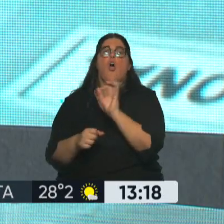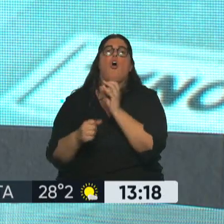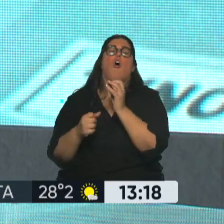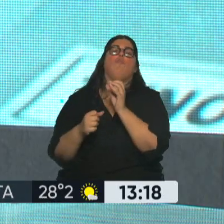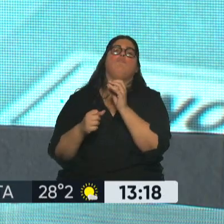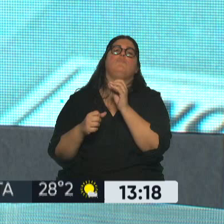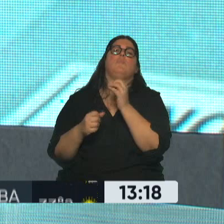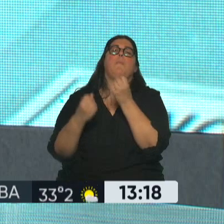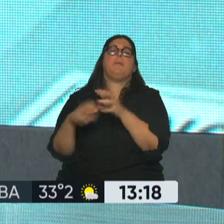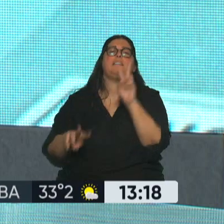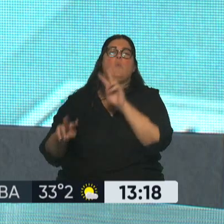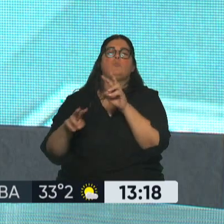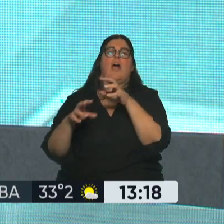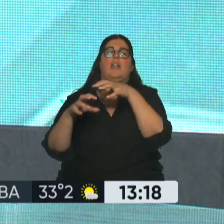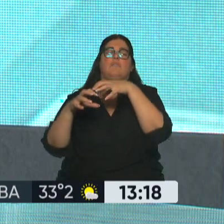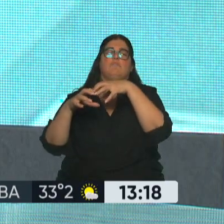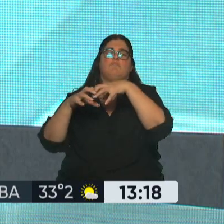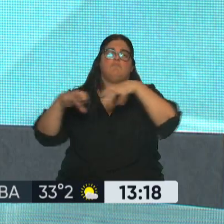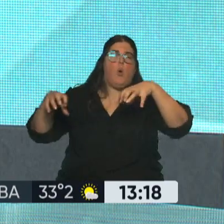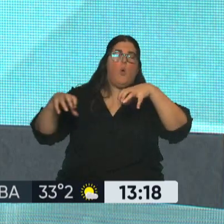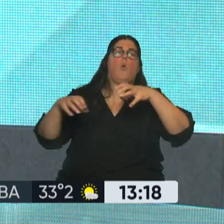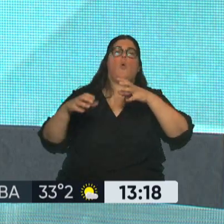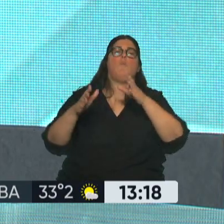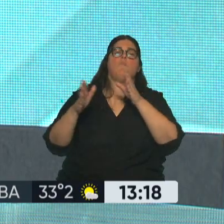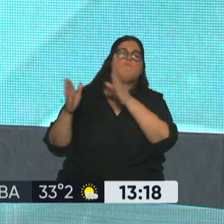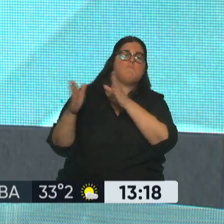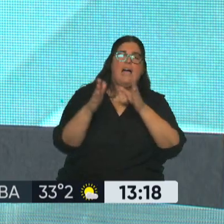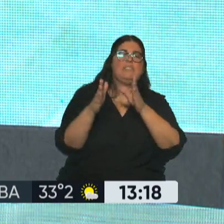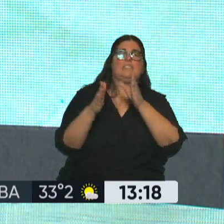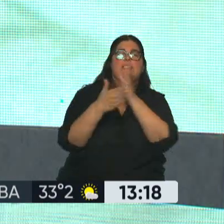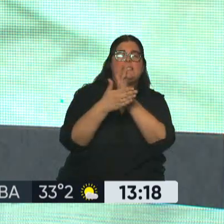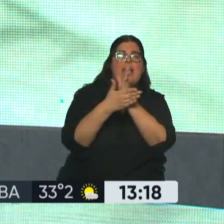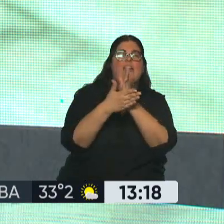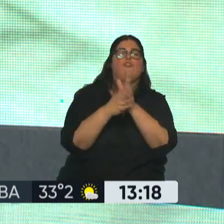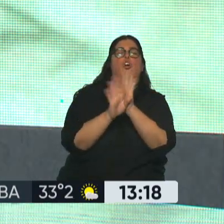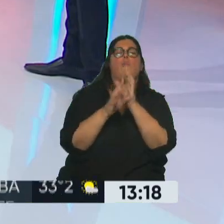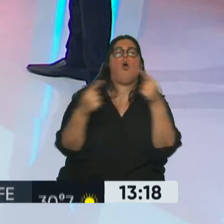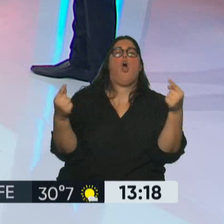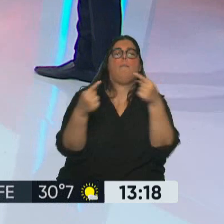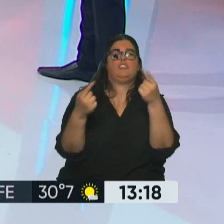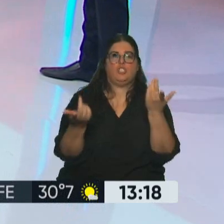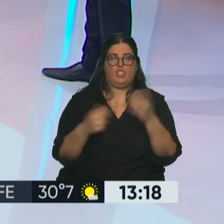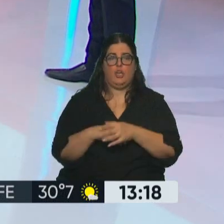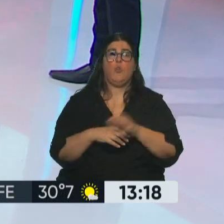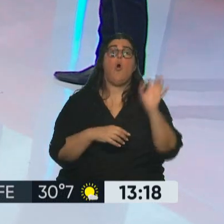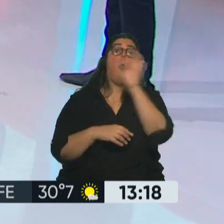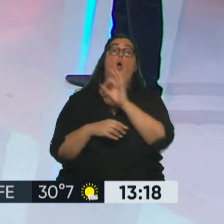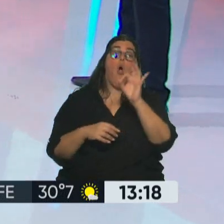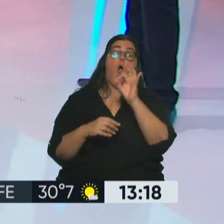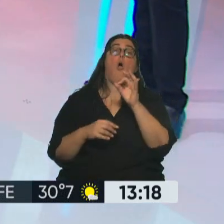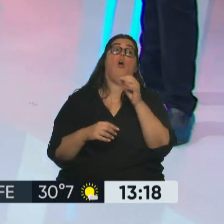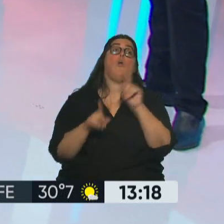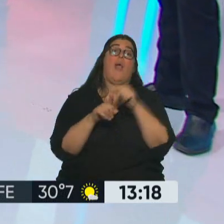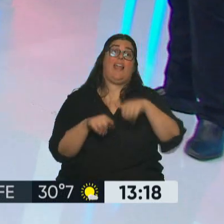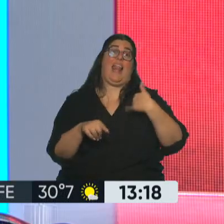polo más centrista que intente canalizar esta lectura de oposición a los extremos. O se unen, como acá en la Argentina, la derecha